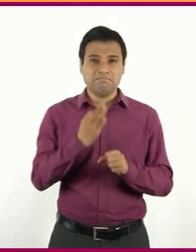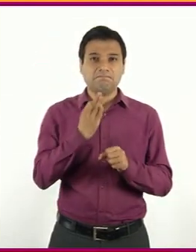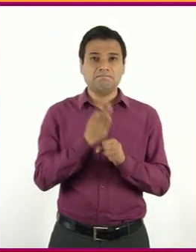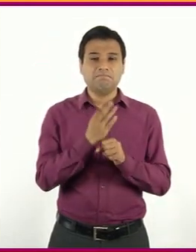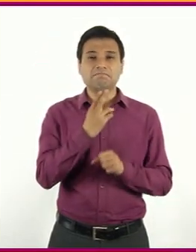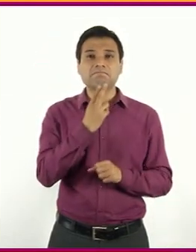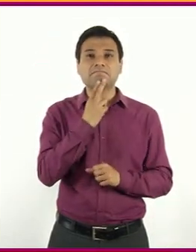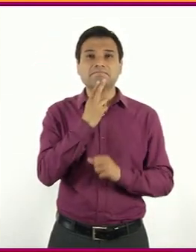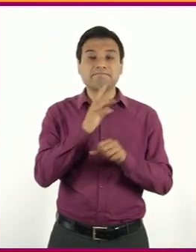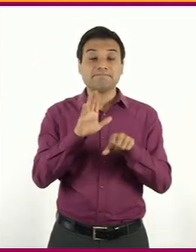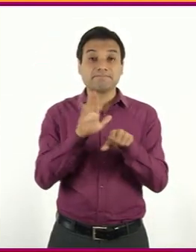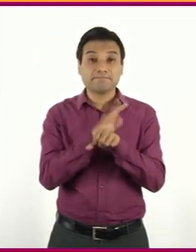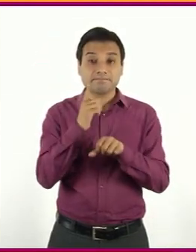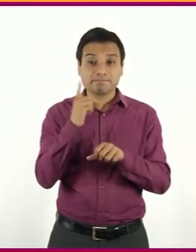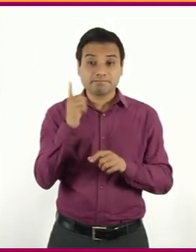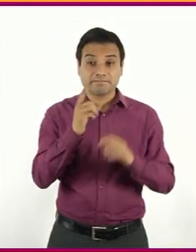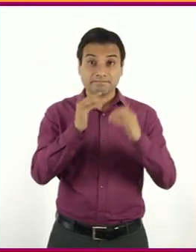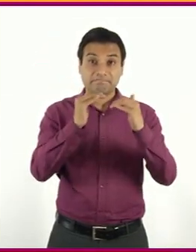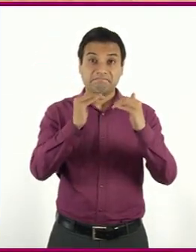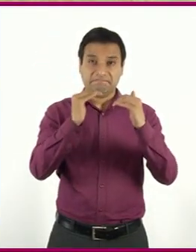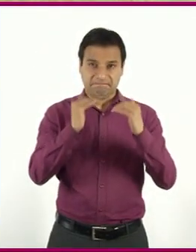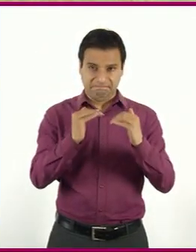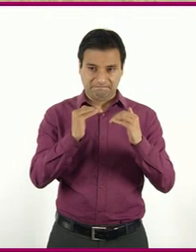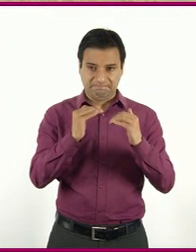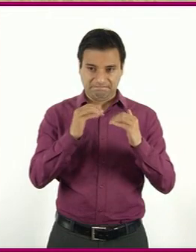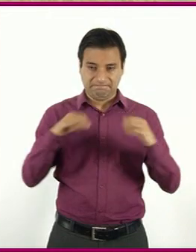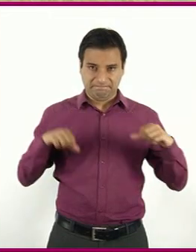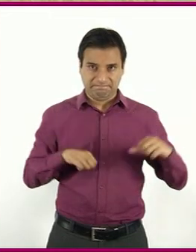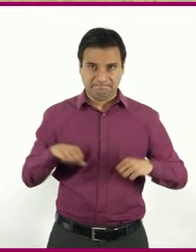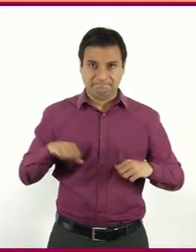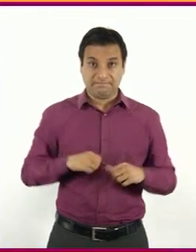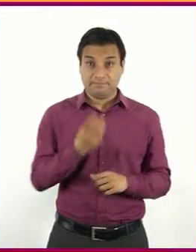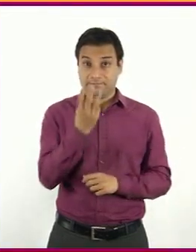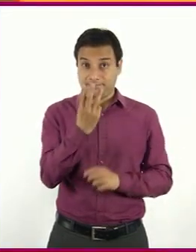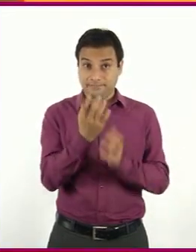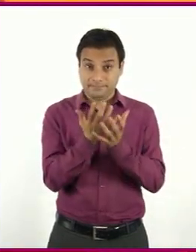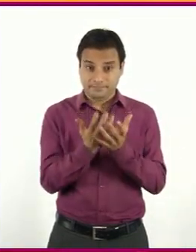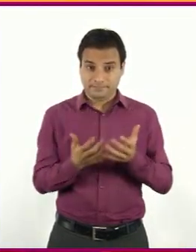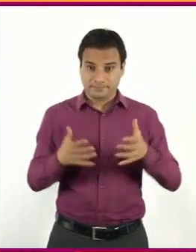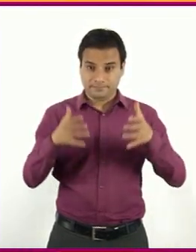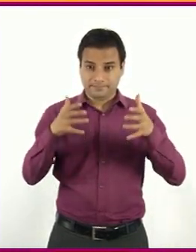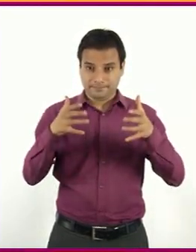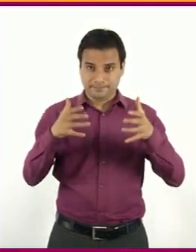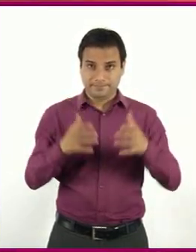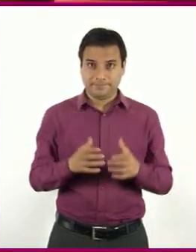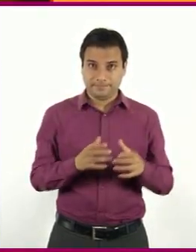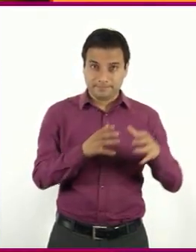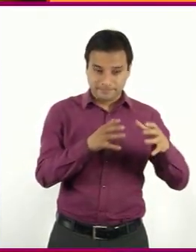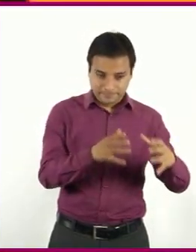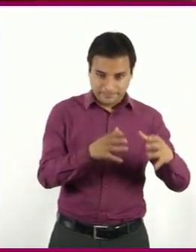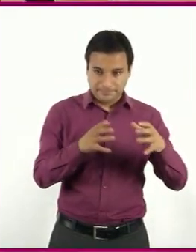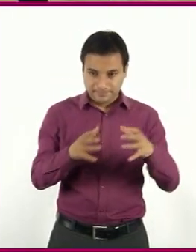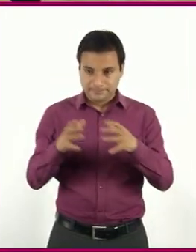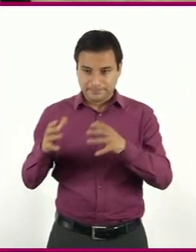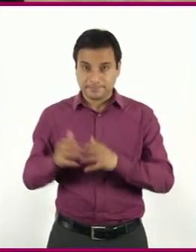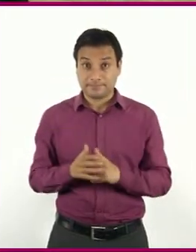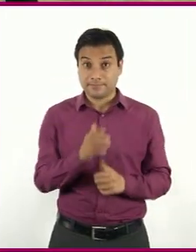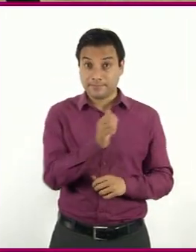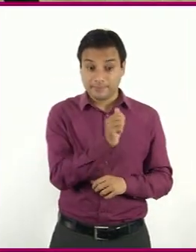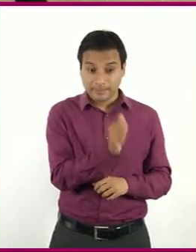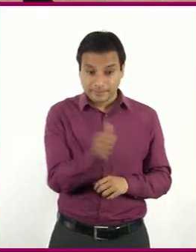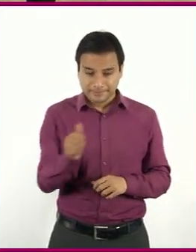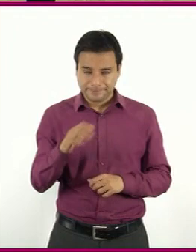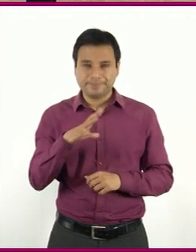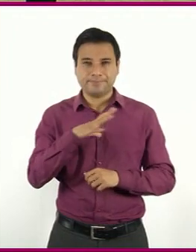actividad. ¿Qué vamos a hacer para nuestra siguiente actividad? Vamos a colocar tres cubetas en forma de triángulo. Cada una va a tener un